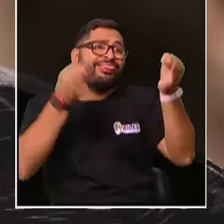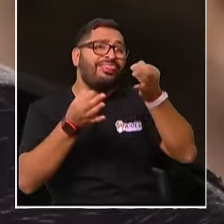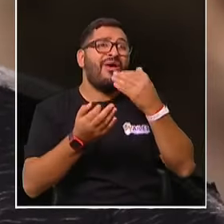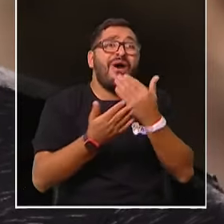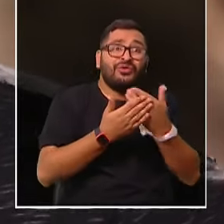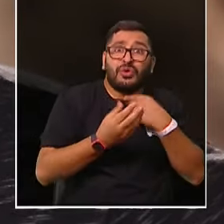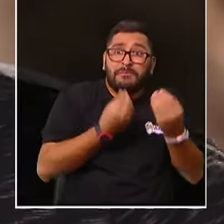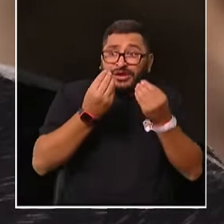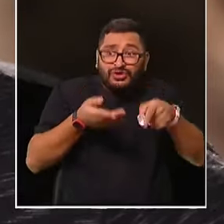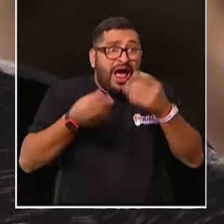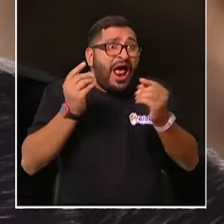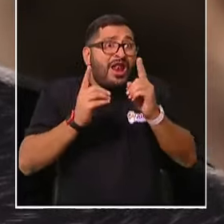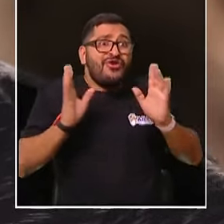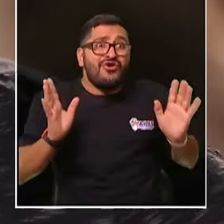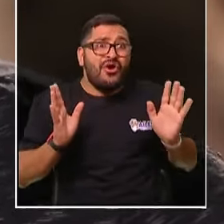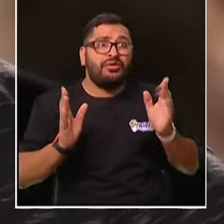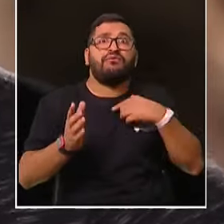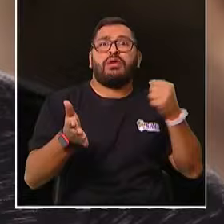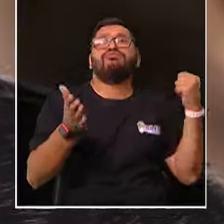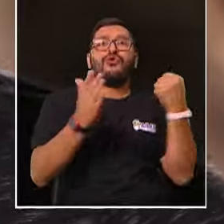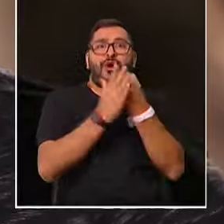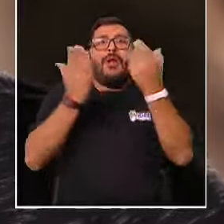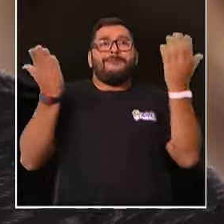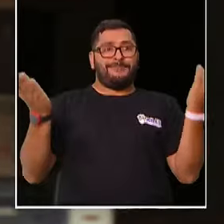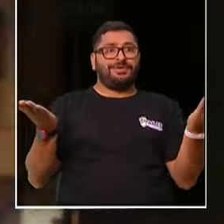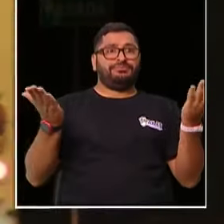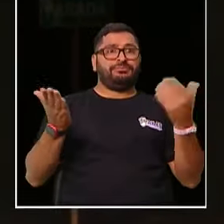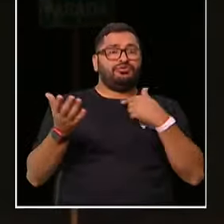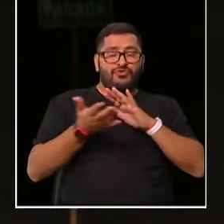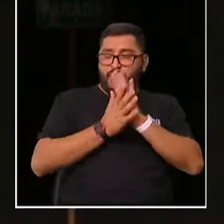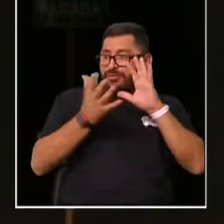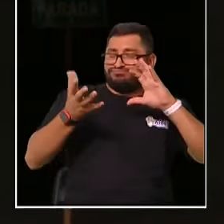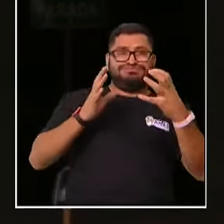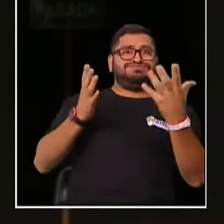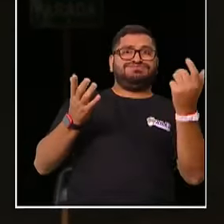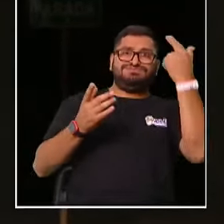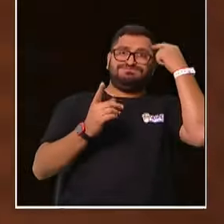cuando pasó esto, fue un golpe, un tremendo golpe.